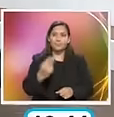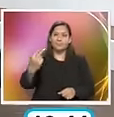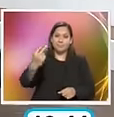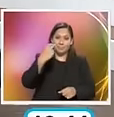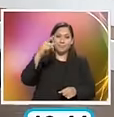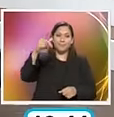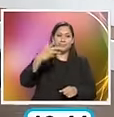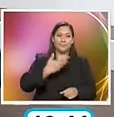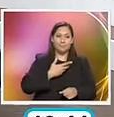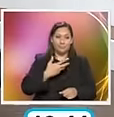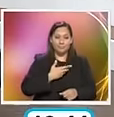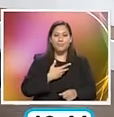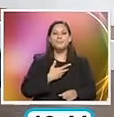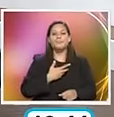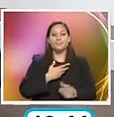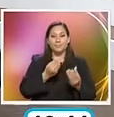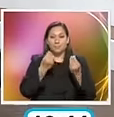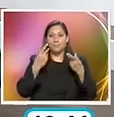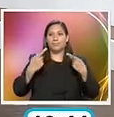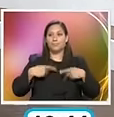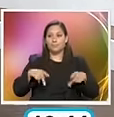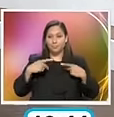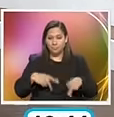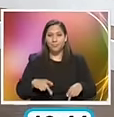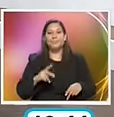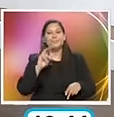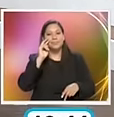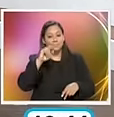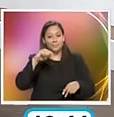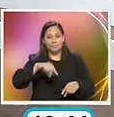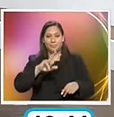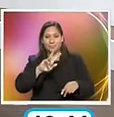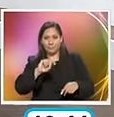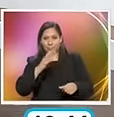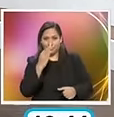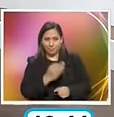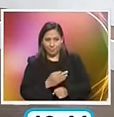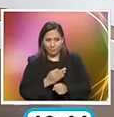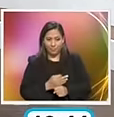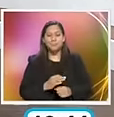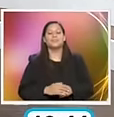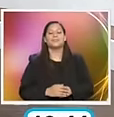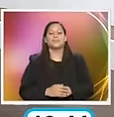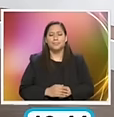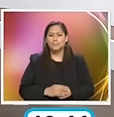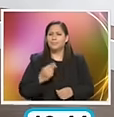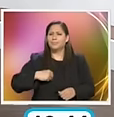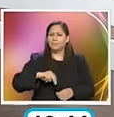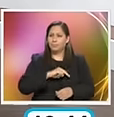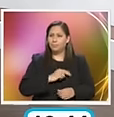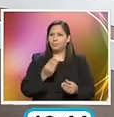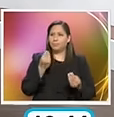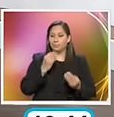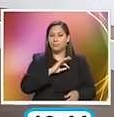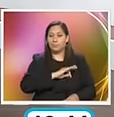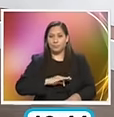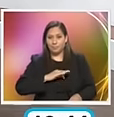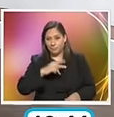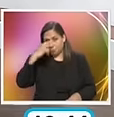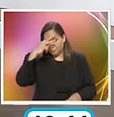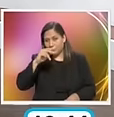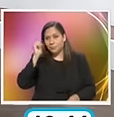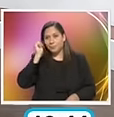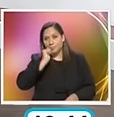siguiendo. Tenemos una buena cantidad de personas viendo este programa. Estamos muy felices. México siempre nos